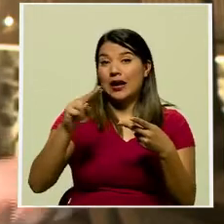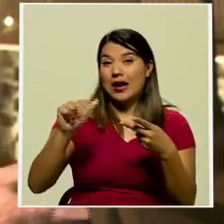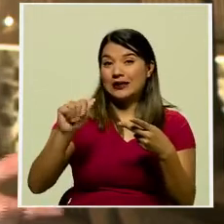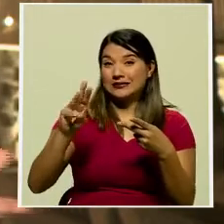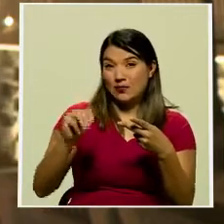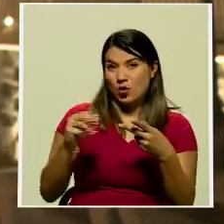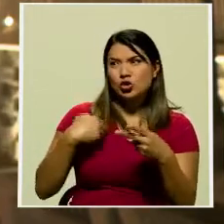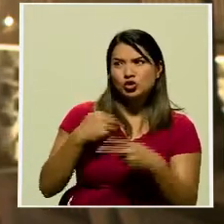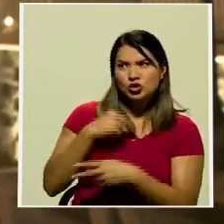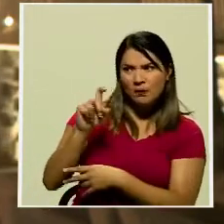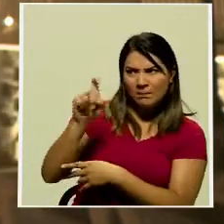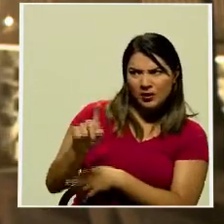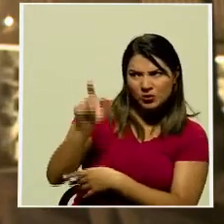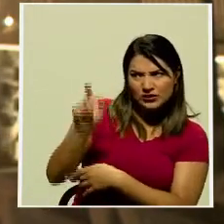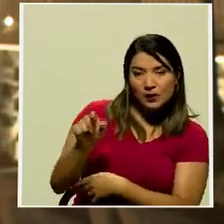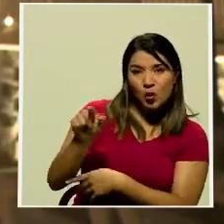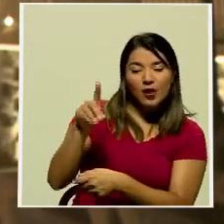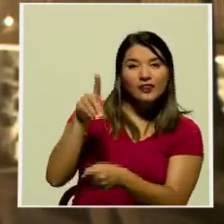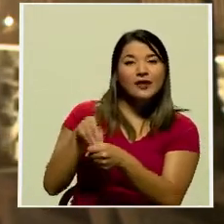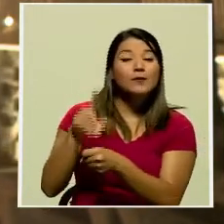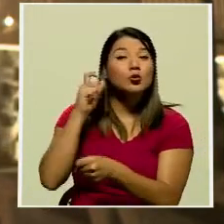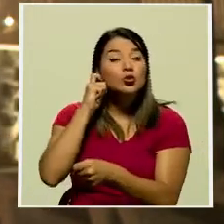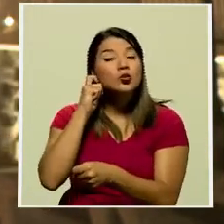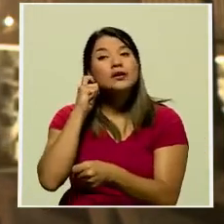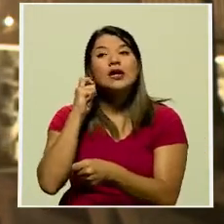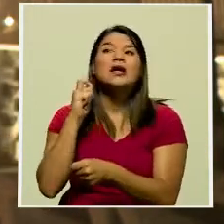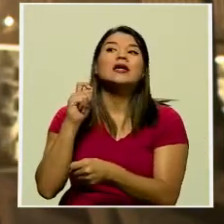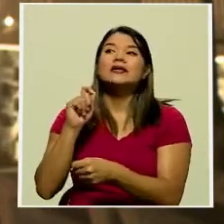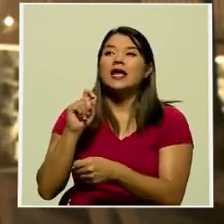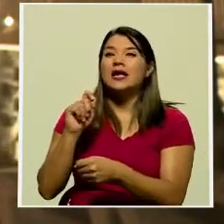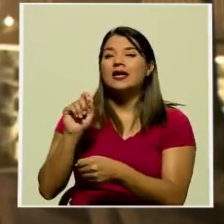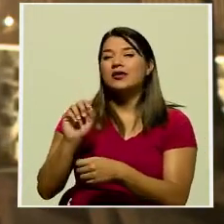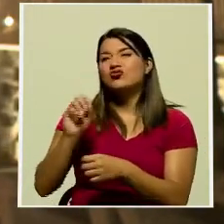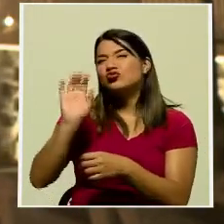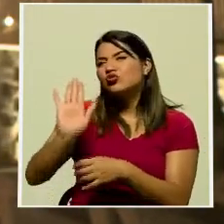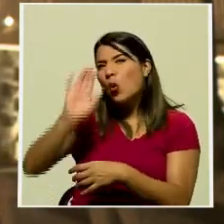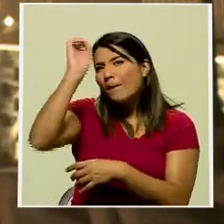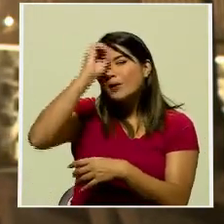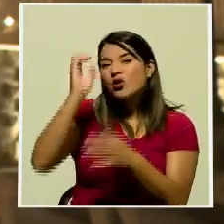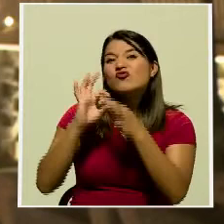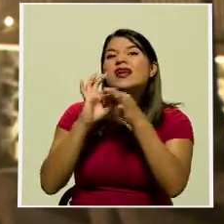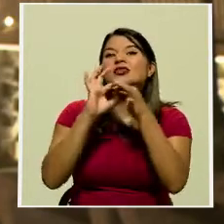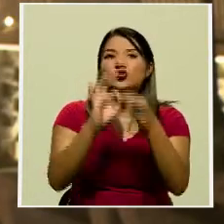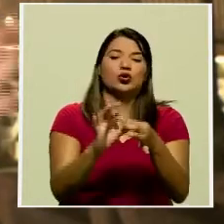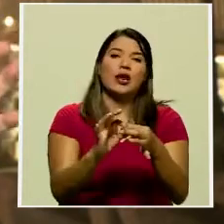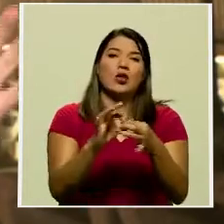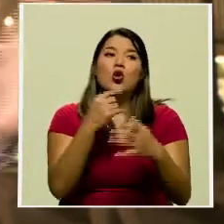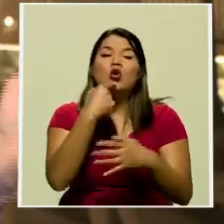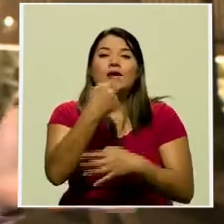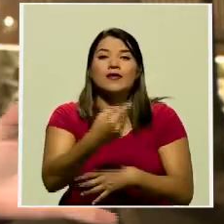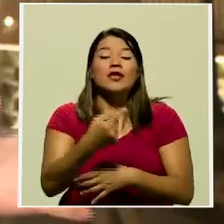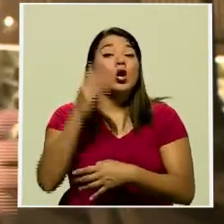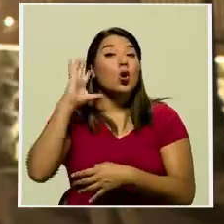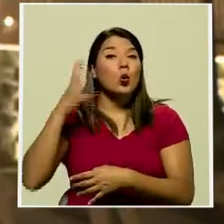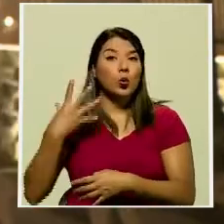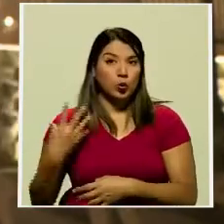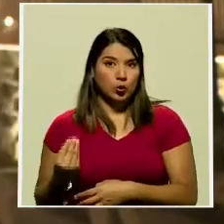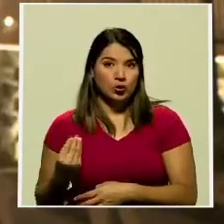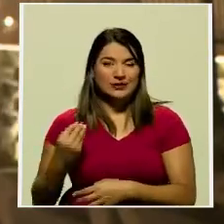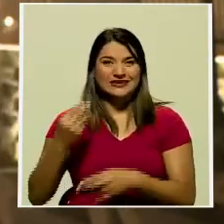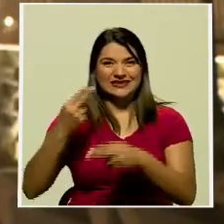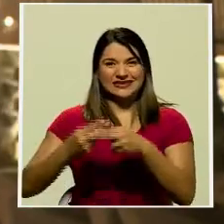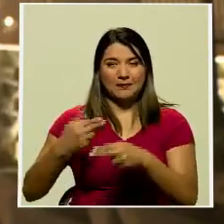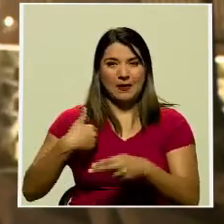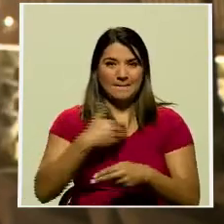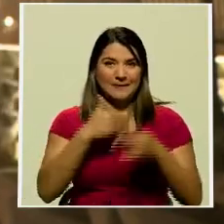que tenía la ministra de la Presidencia, Yanina Dinarte, de por qué no se había presentado hasta este momento, al igual que la posición de